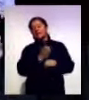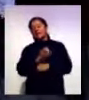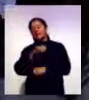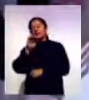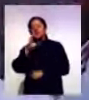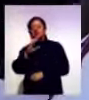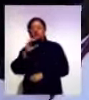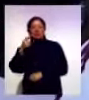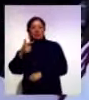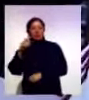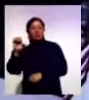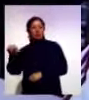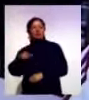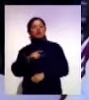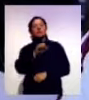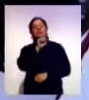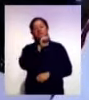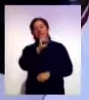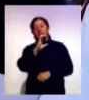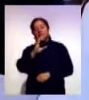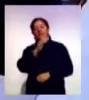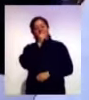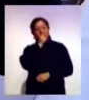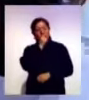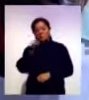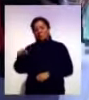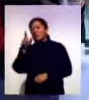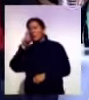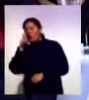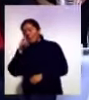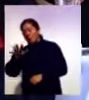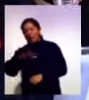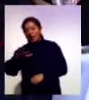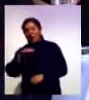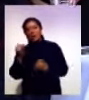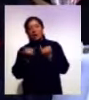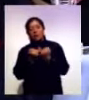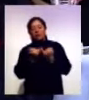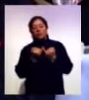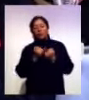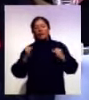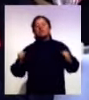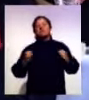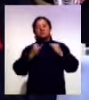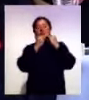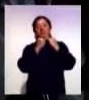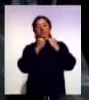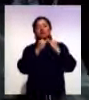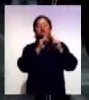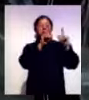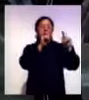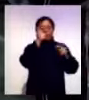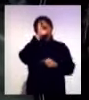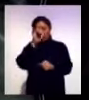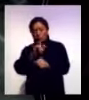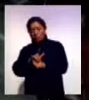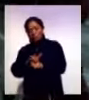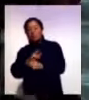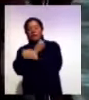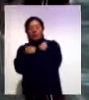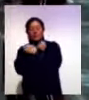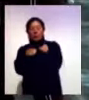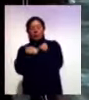la Secretaría de Seguridad Ciudadana, la Comisión Estatal del Agua, además de los Institutos Tlaxcalteca de la Cultura para la Educación de